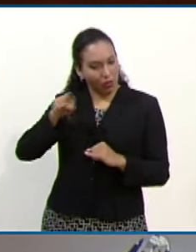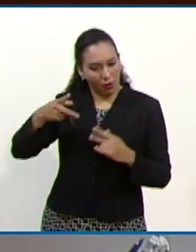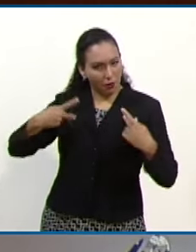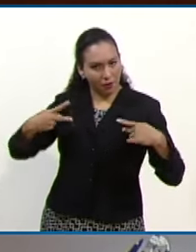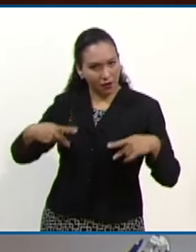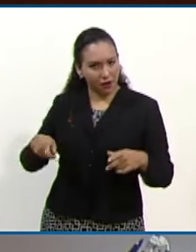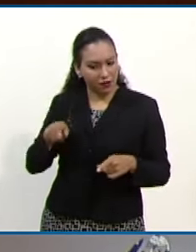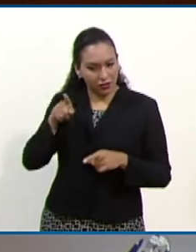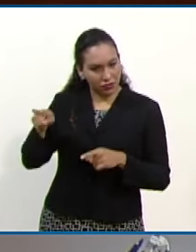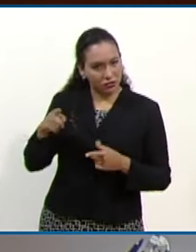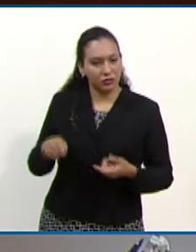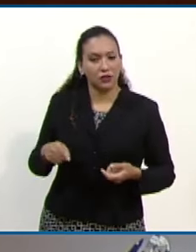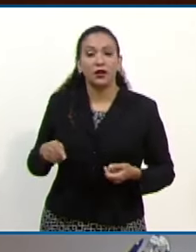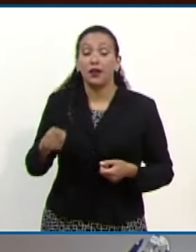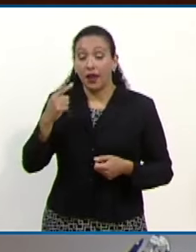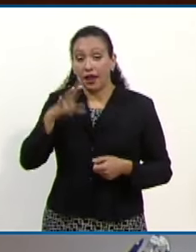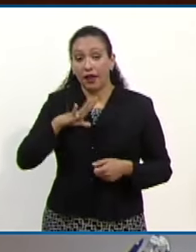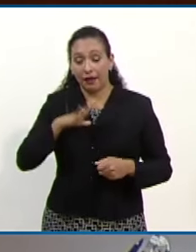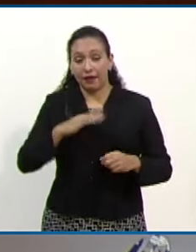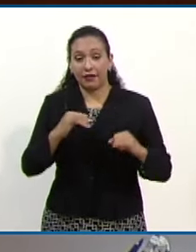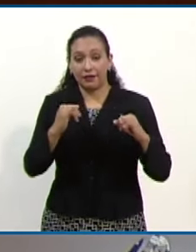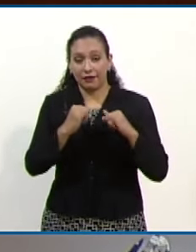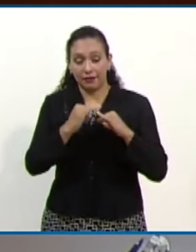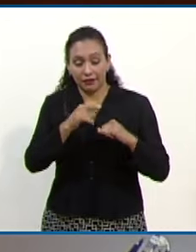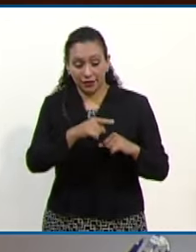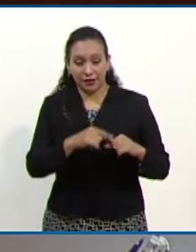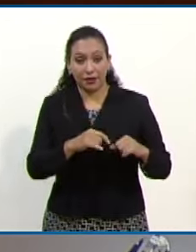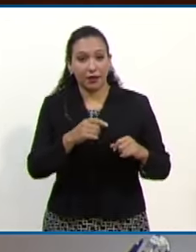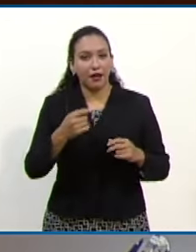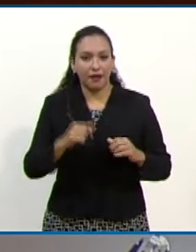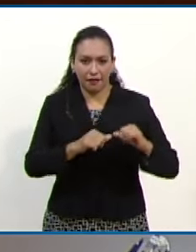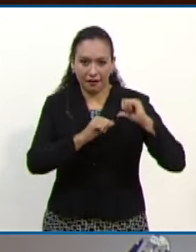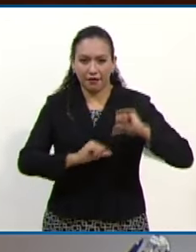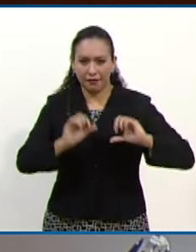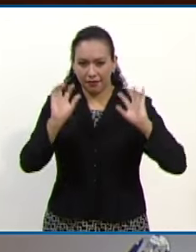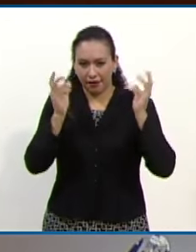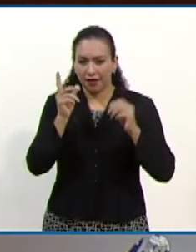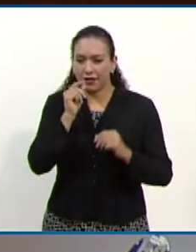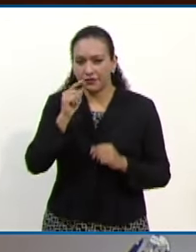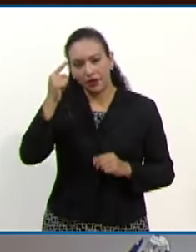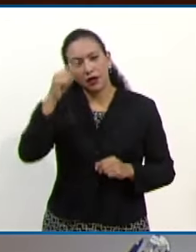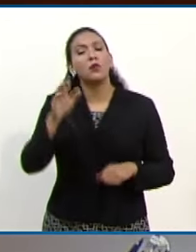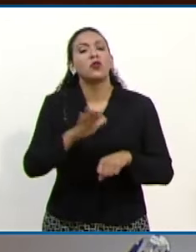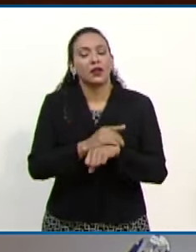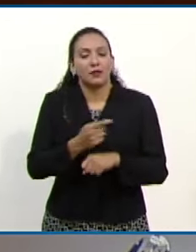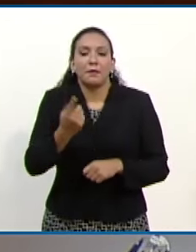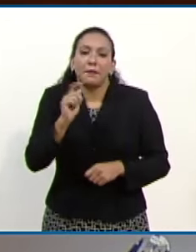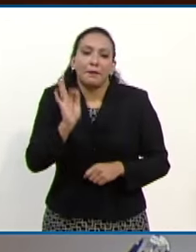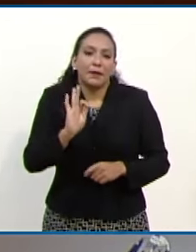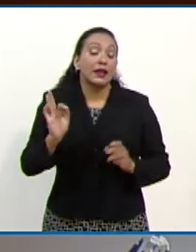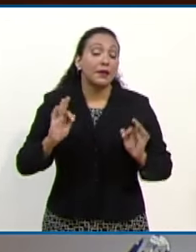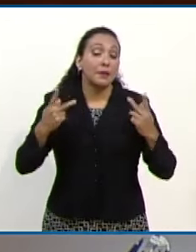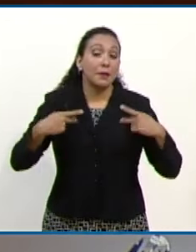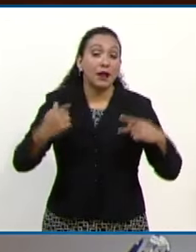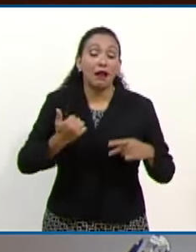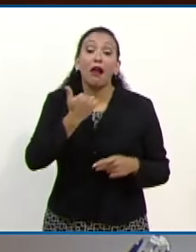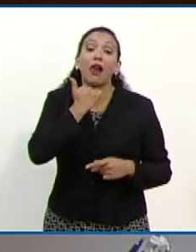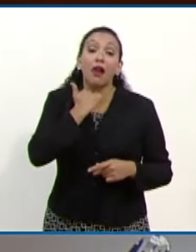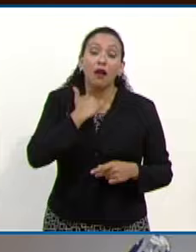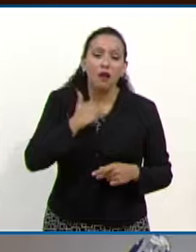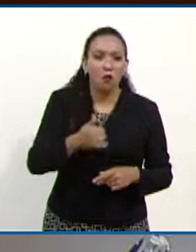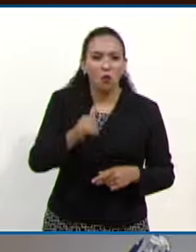exámenes aplicados por la Autoridad de Tránsito para determinar el posible estado de ebriedad del conductor. Invalidó